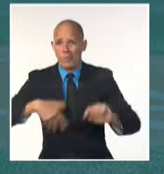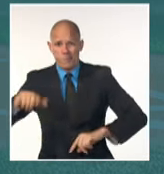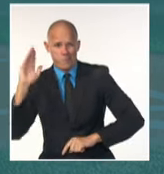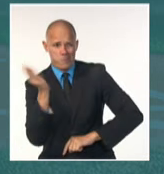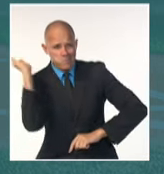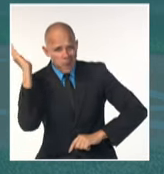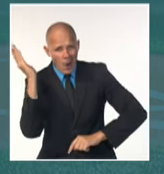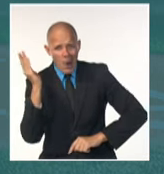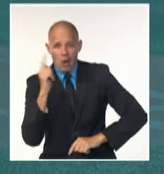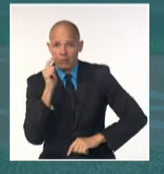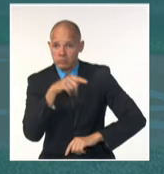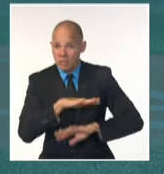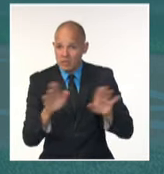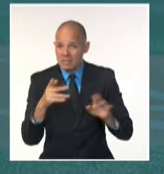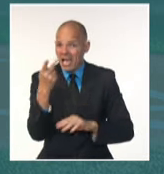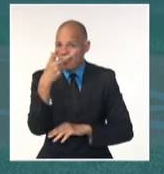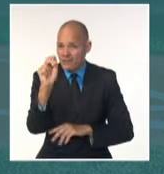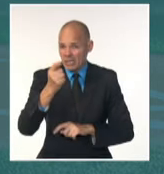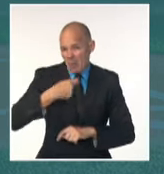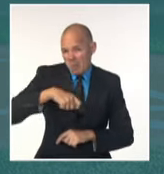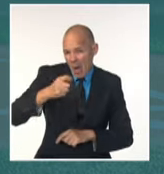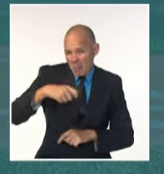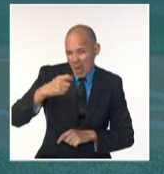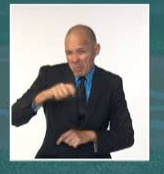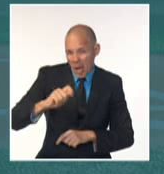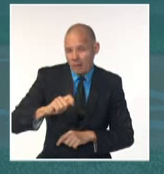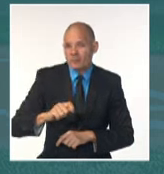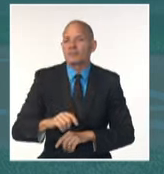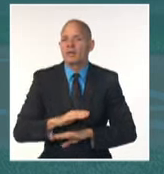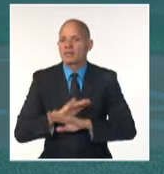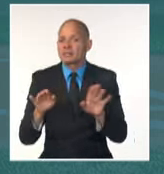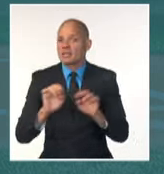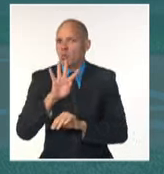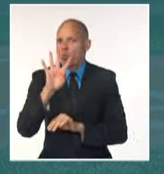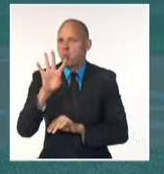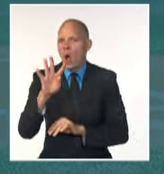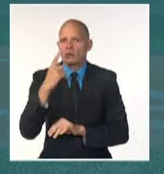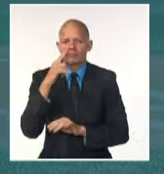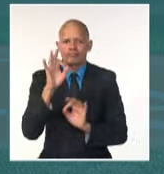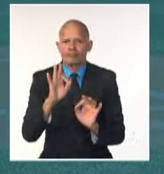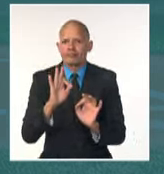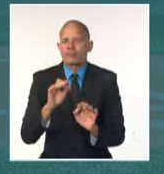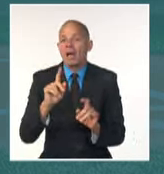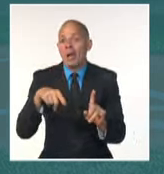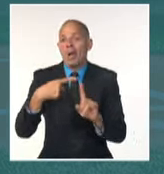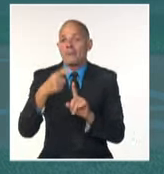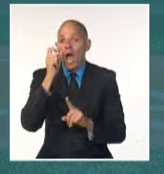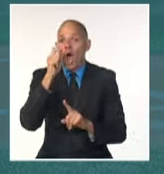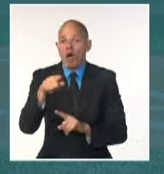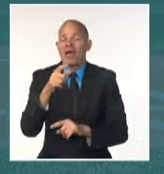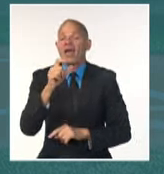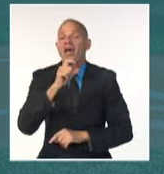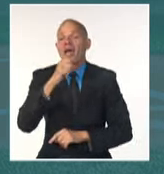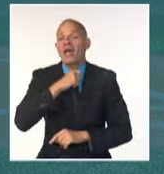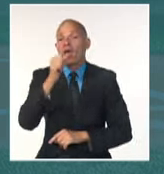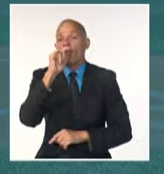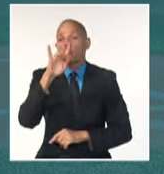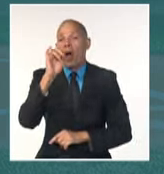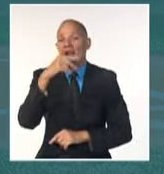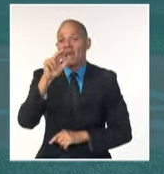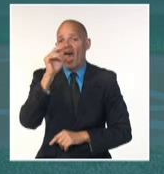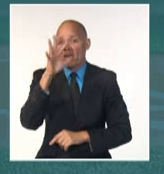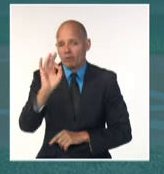20 indiscutibles. Eduardo Blanco se fue con jonrón y 4 empujadas y se ratificó como líder en este departamento. En otros